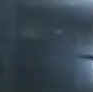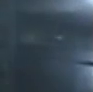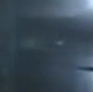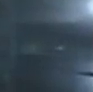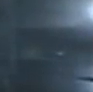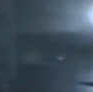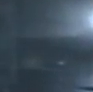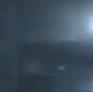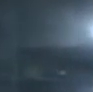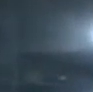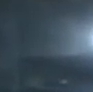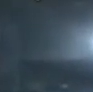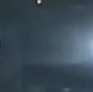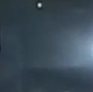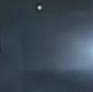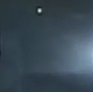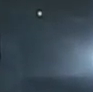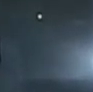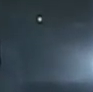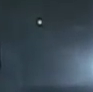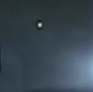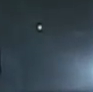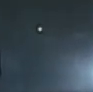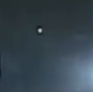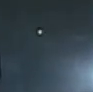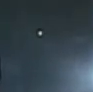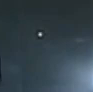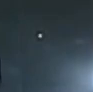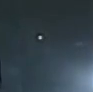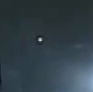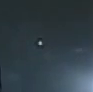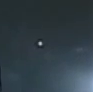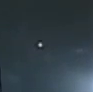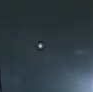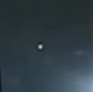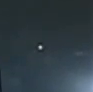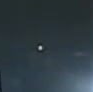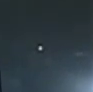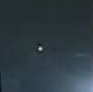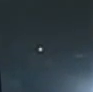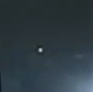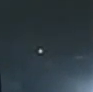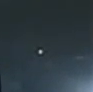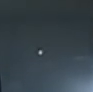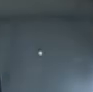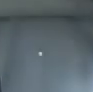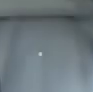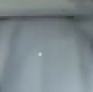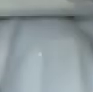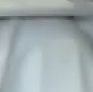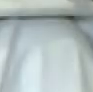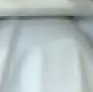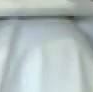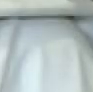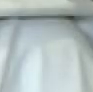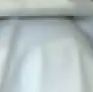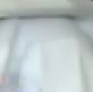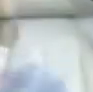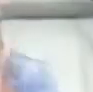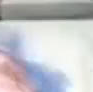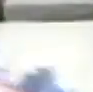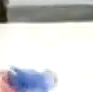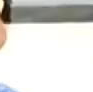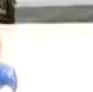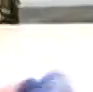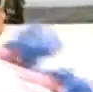que ha sido un acto de justicia social, así lo calificaba el jefe de Estado y de Gobierno, y se reivindica la lucha también ideológica contra 300 años